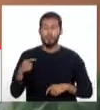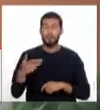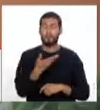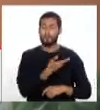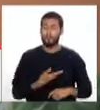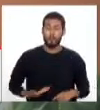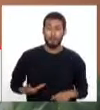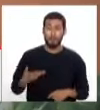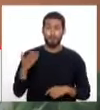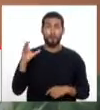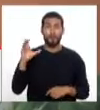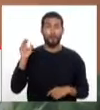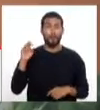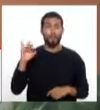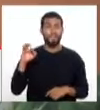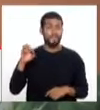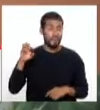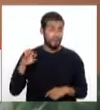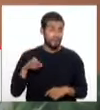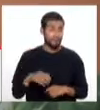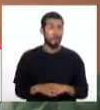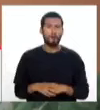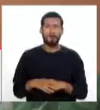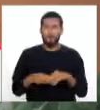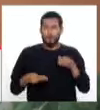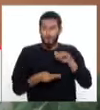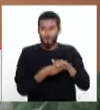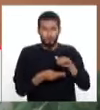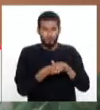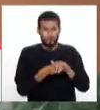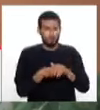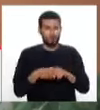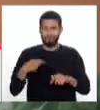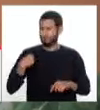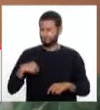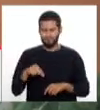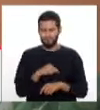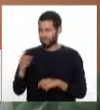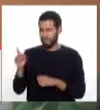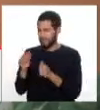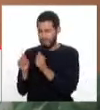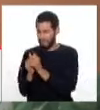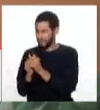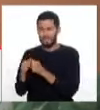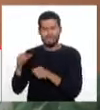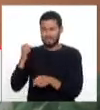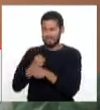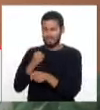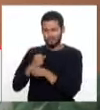presidente de la CONFIEP, con corruptos no nos casamos y tampoco trabajamos.